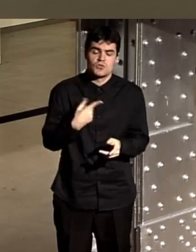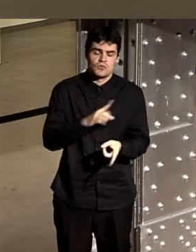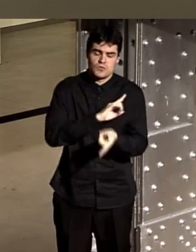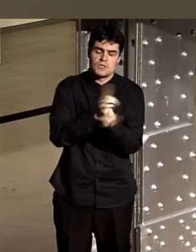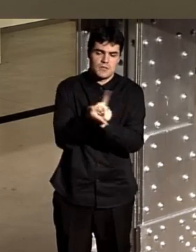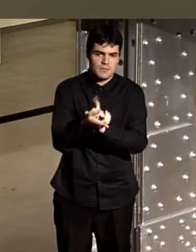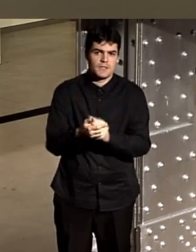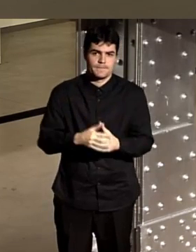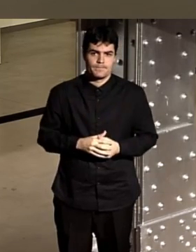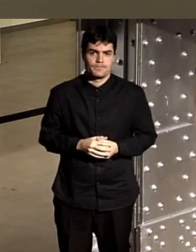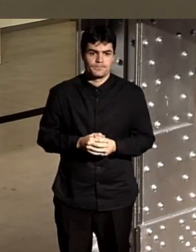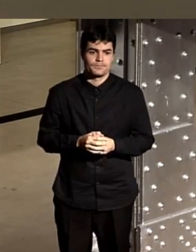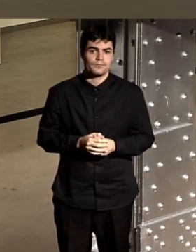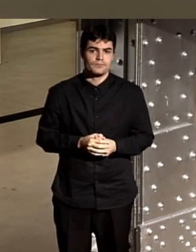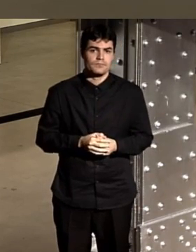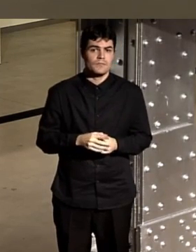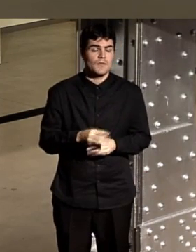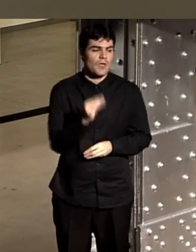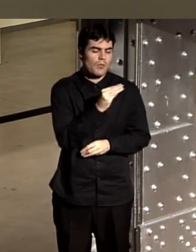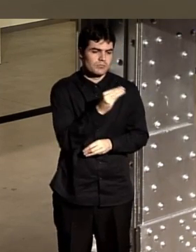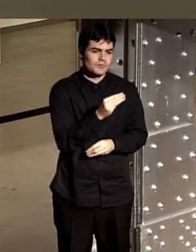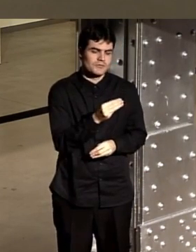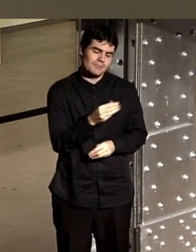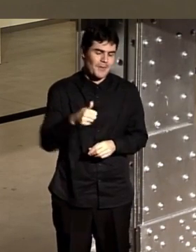Yo te quería hacer una pregunta, aprovechando ya que estoy aquí.